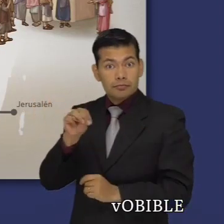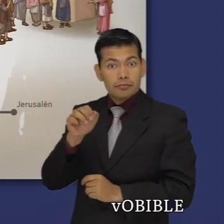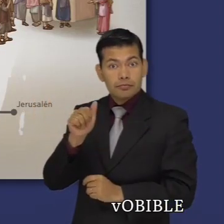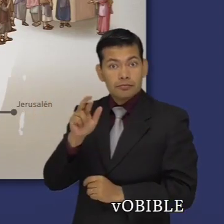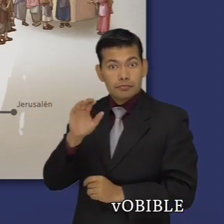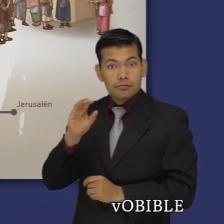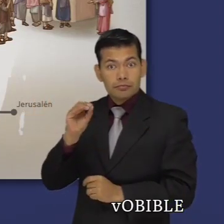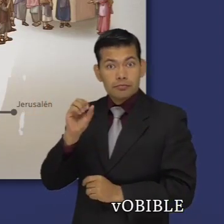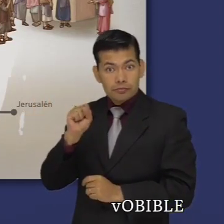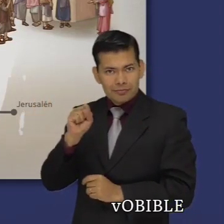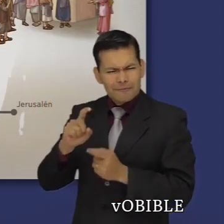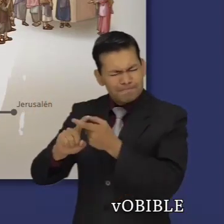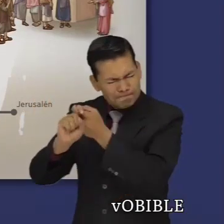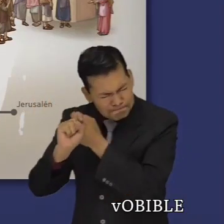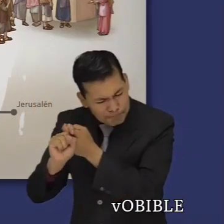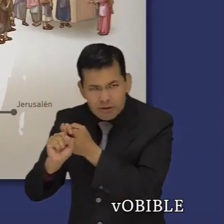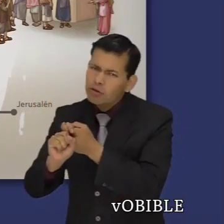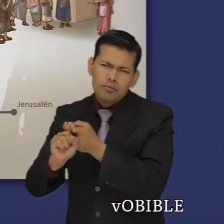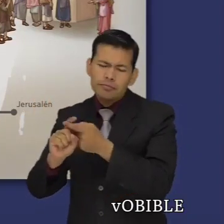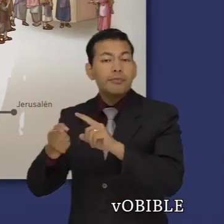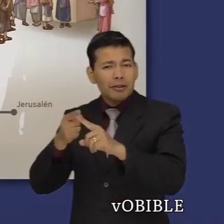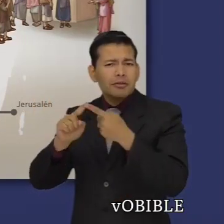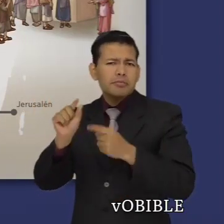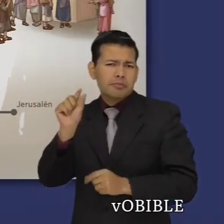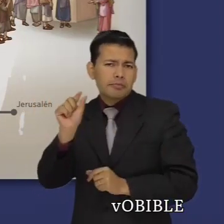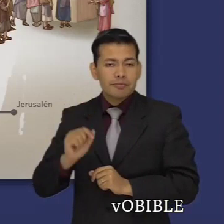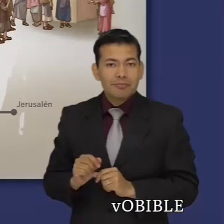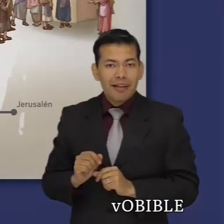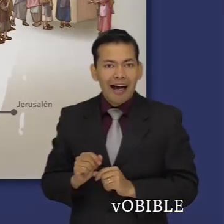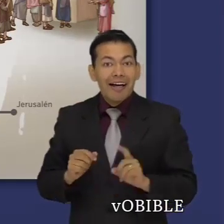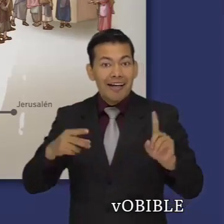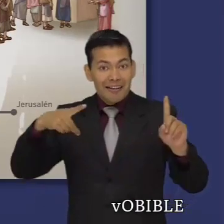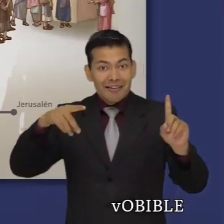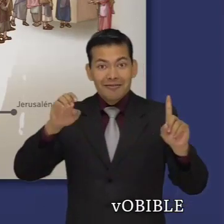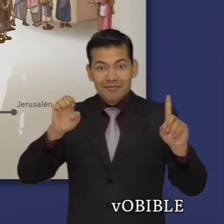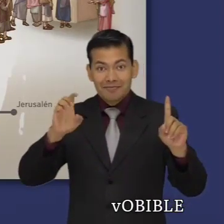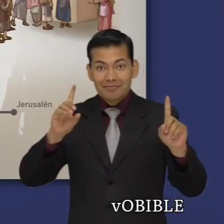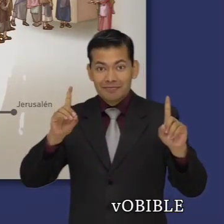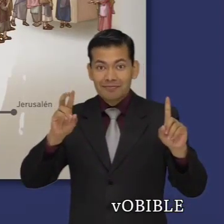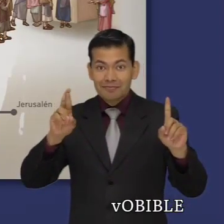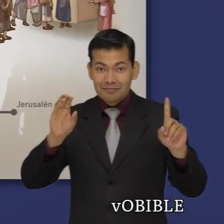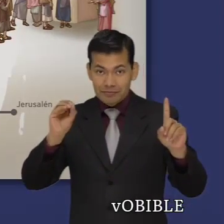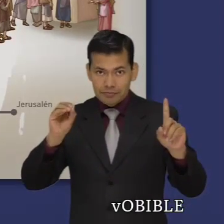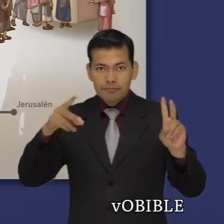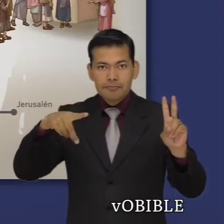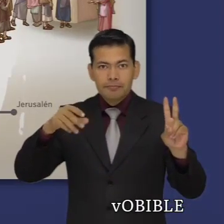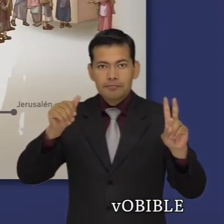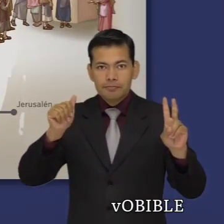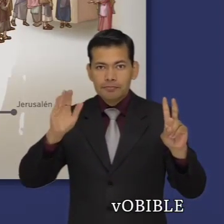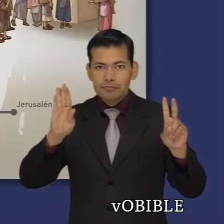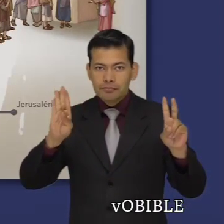Aunque quizás Marcos no tuvo mucho contacto con Jesús, sí pasó tiempo con los apóstoles Pedro y Pablo y con su primo